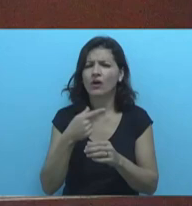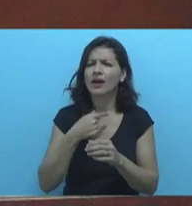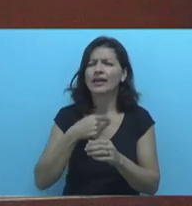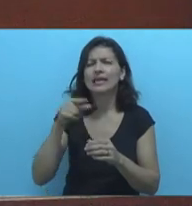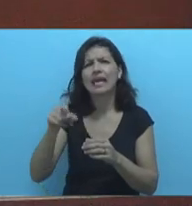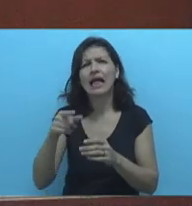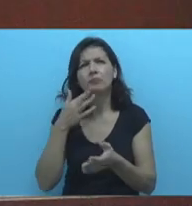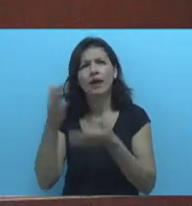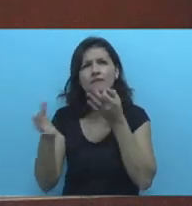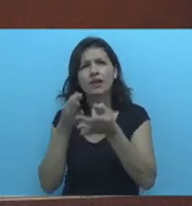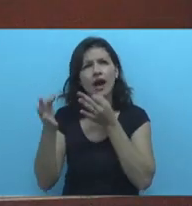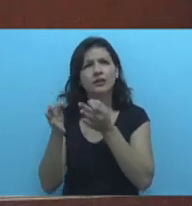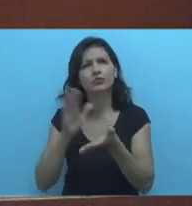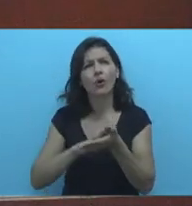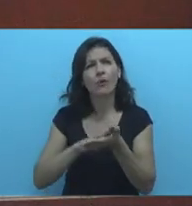país,